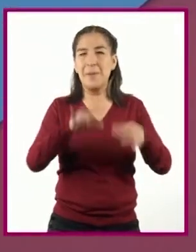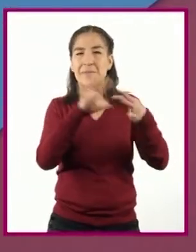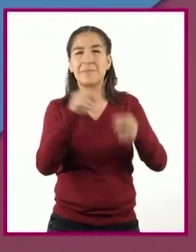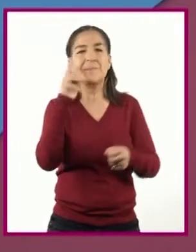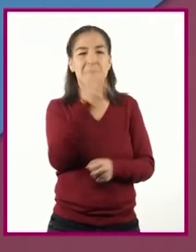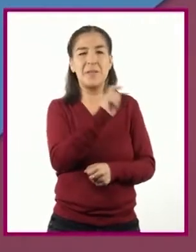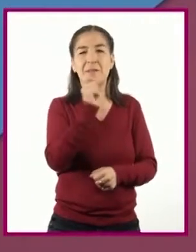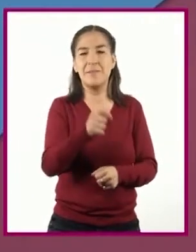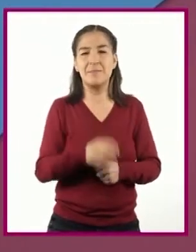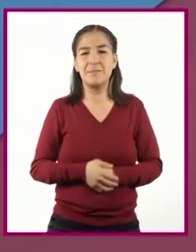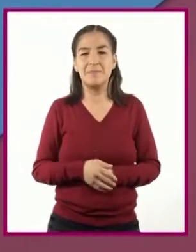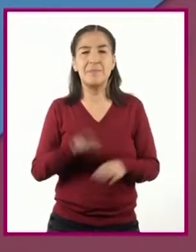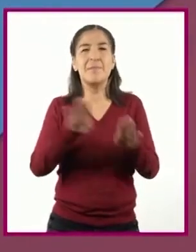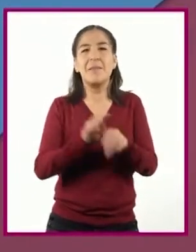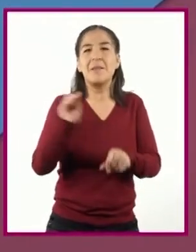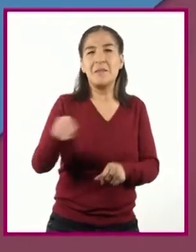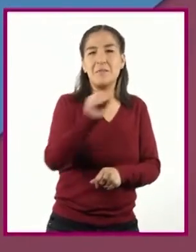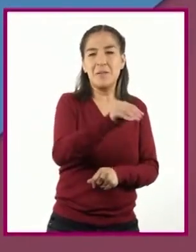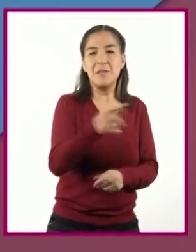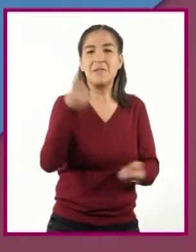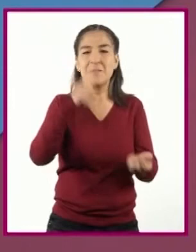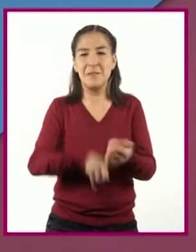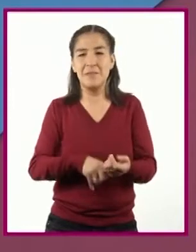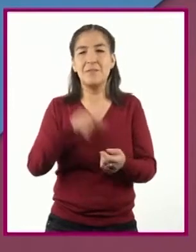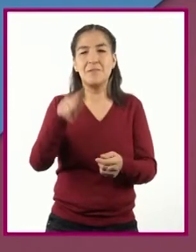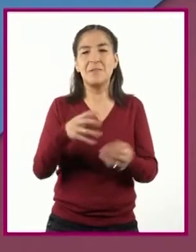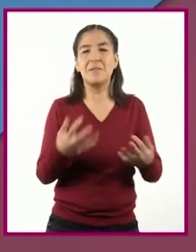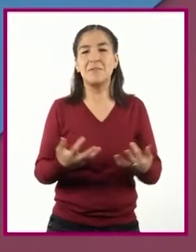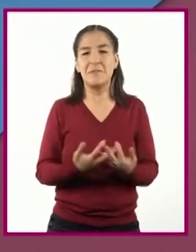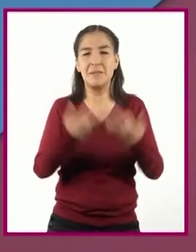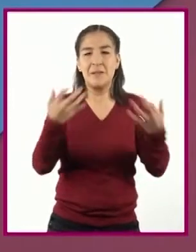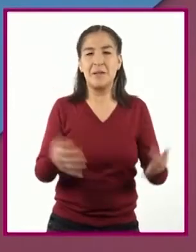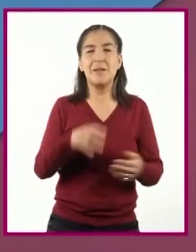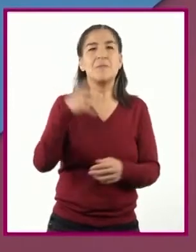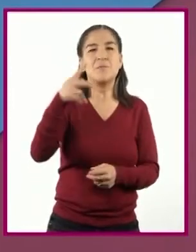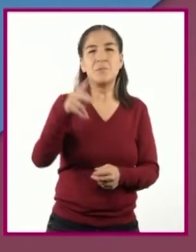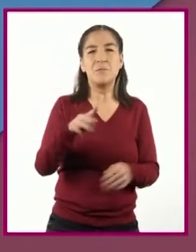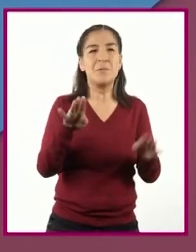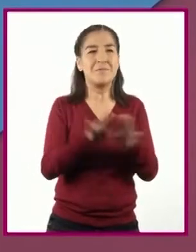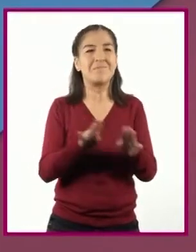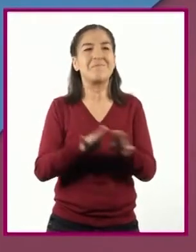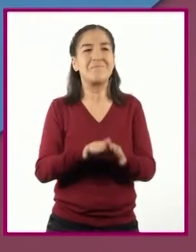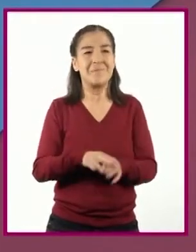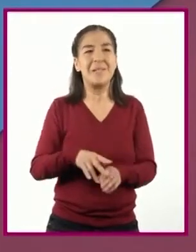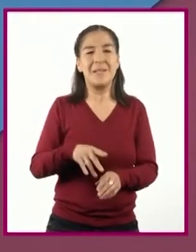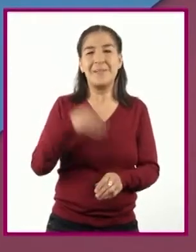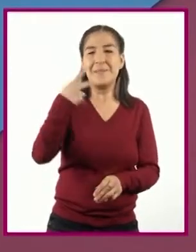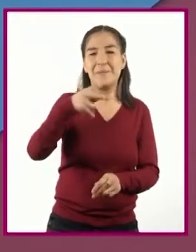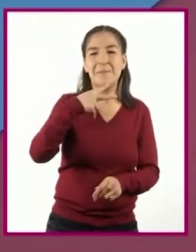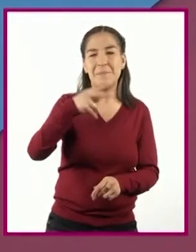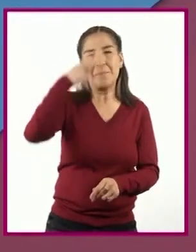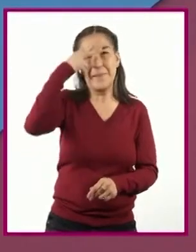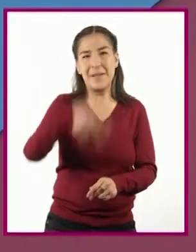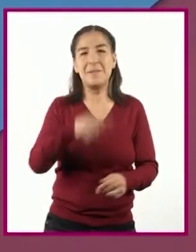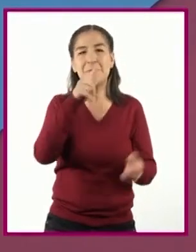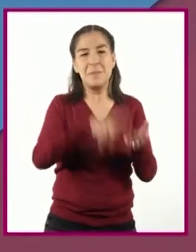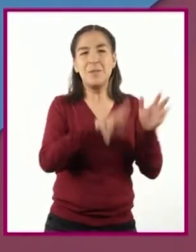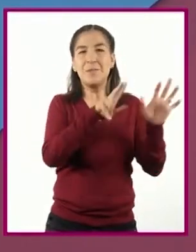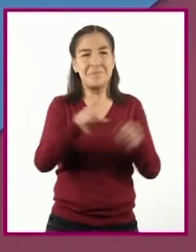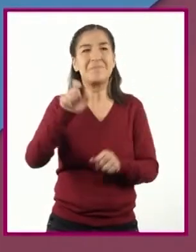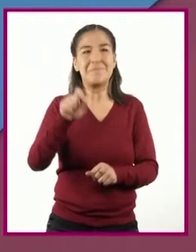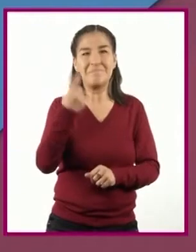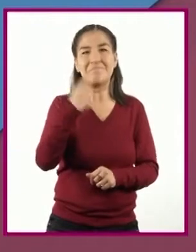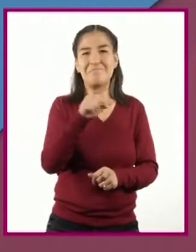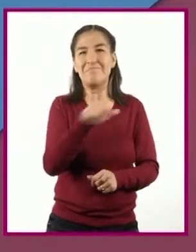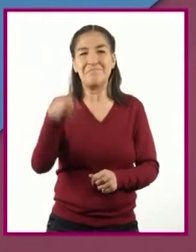título Extensión territorial del Imperio Mexicano de 1821 a 1823, año en que